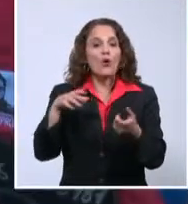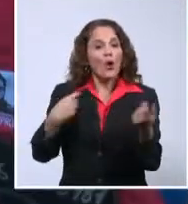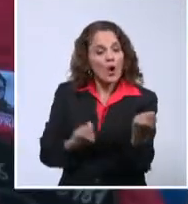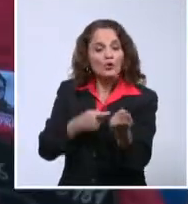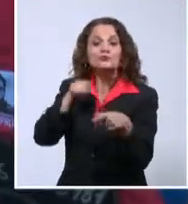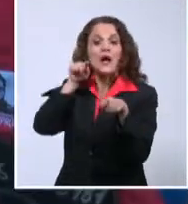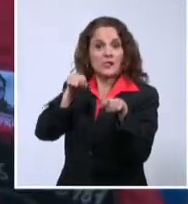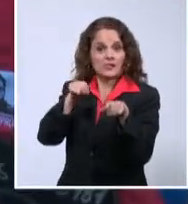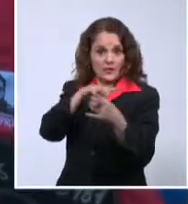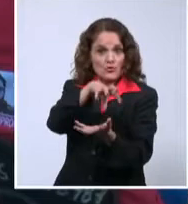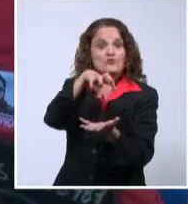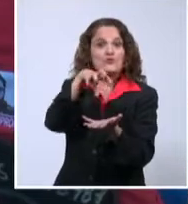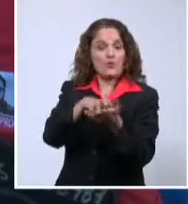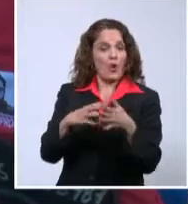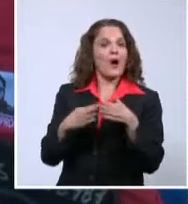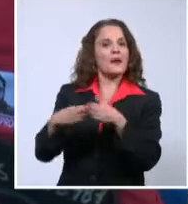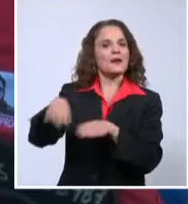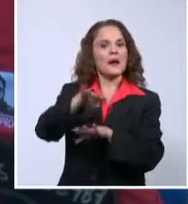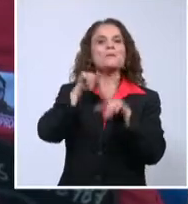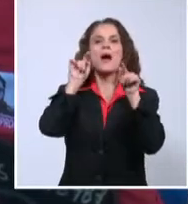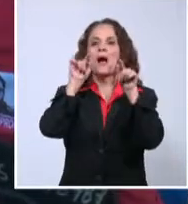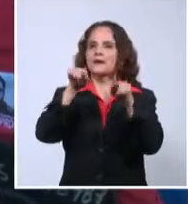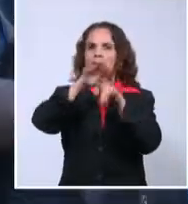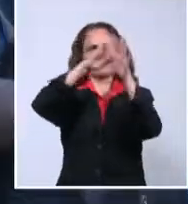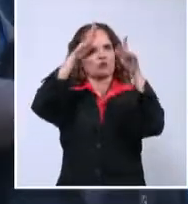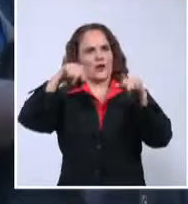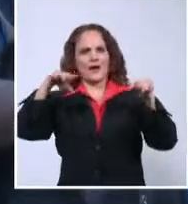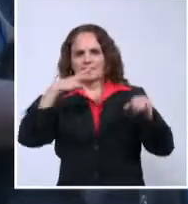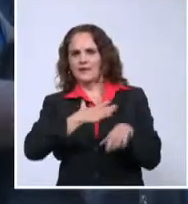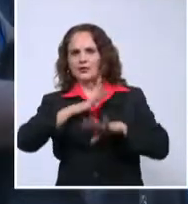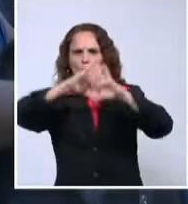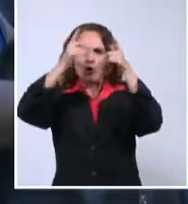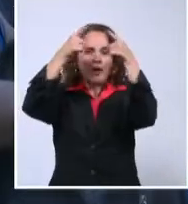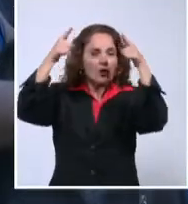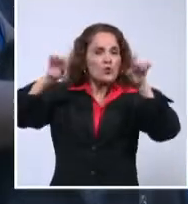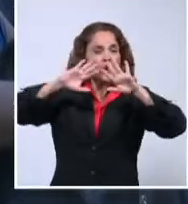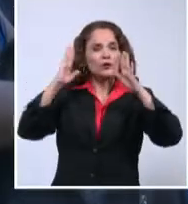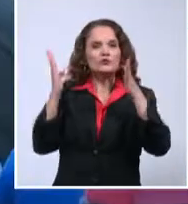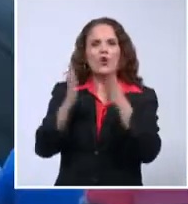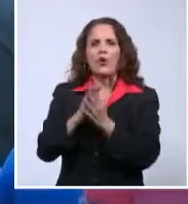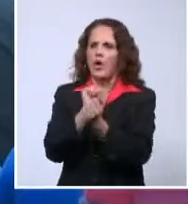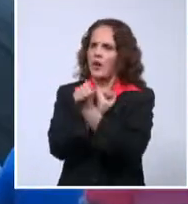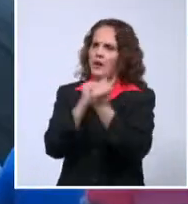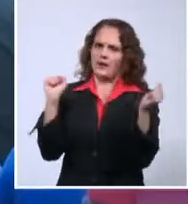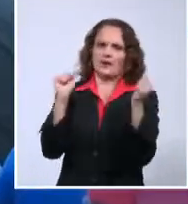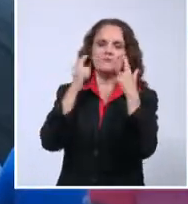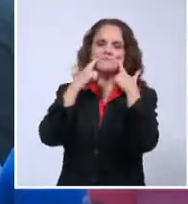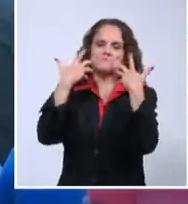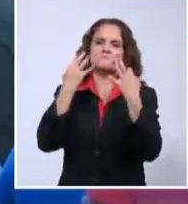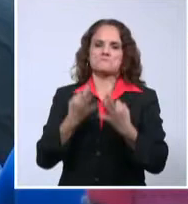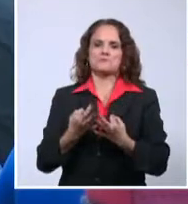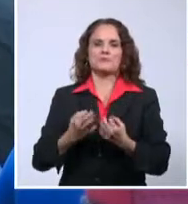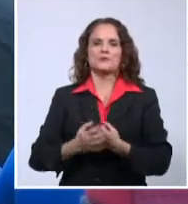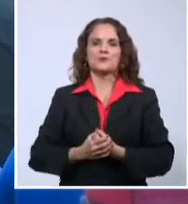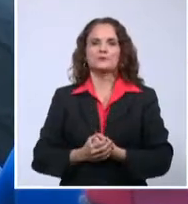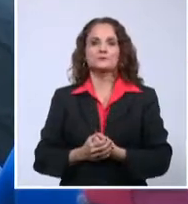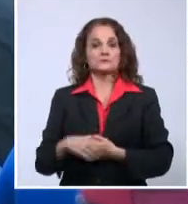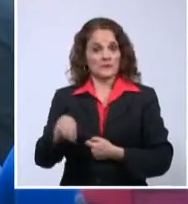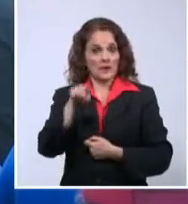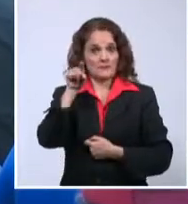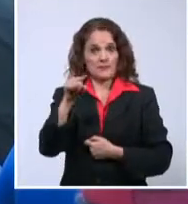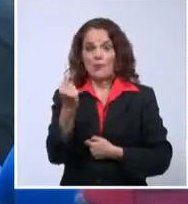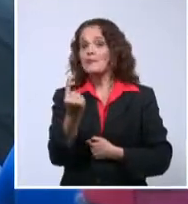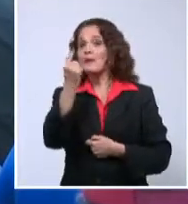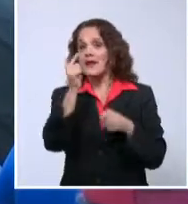esas montañas, como el resto de Cuba, viven una realidad diferente a la de entonces. Niurka Alarcón, primera secretaria del